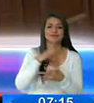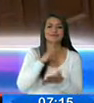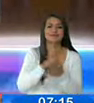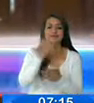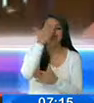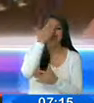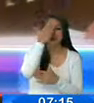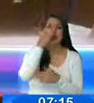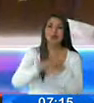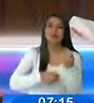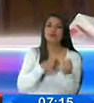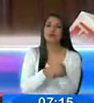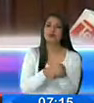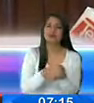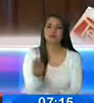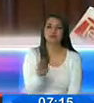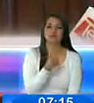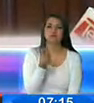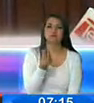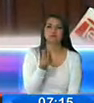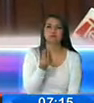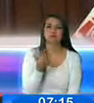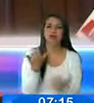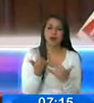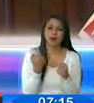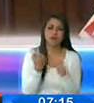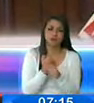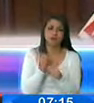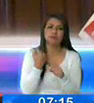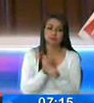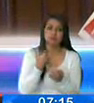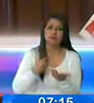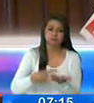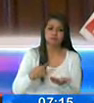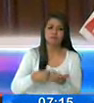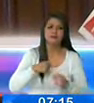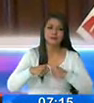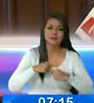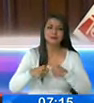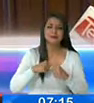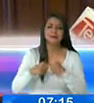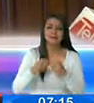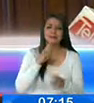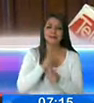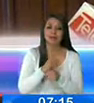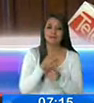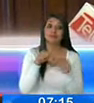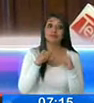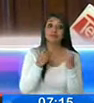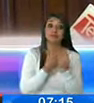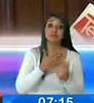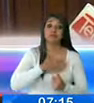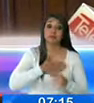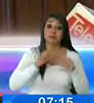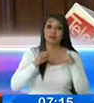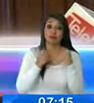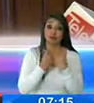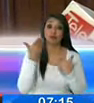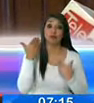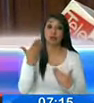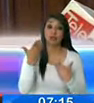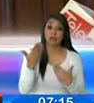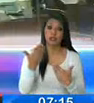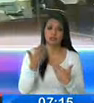desventaja. Estamos justamente en ese trabajo, estamos en ese trámite. Hay el apoyo y el respaldo de